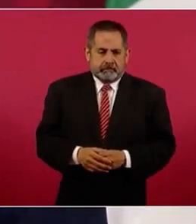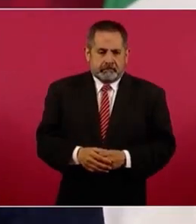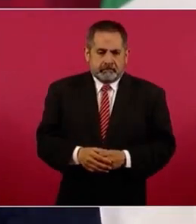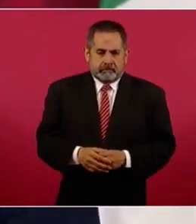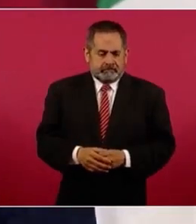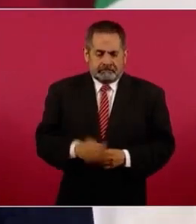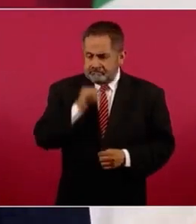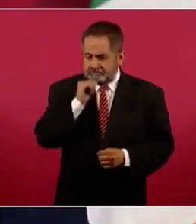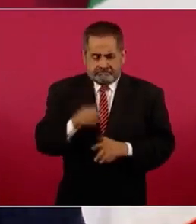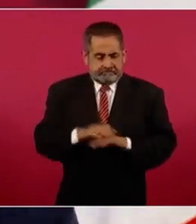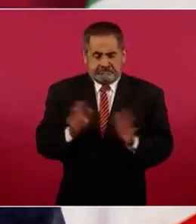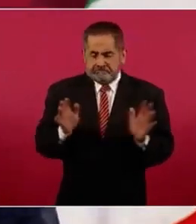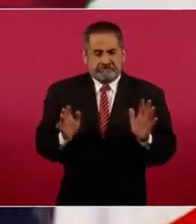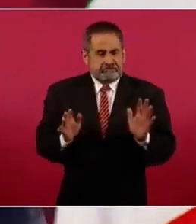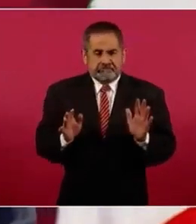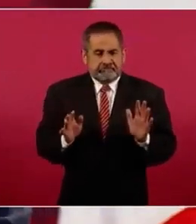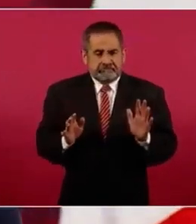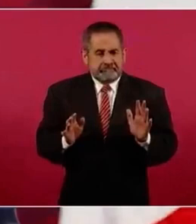Nadie está